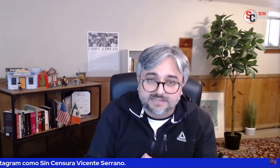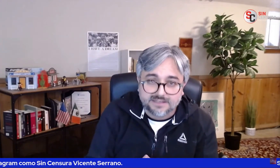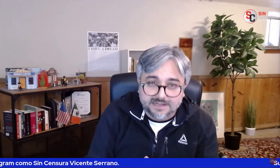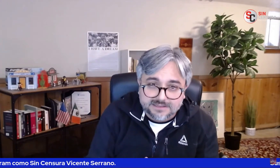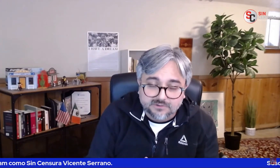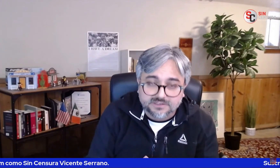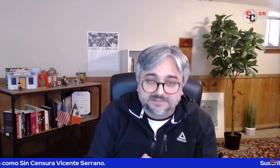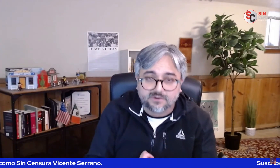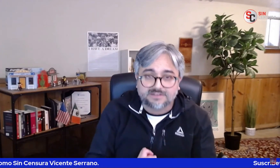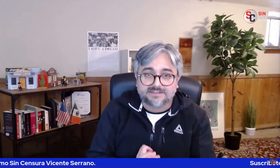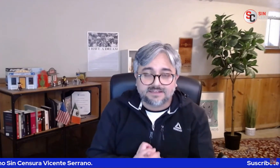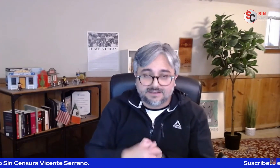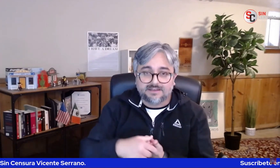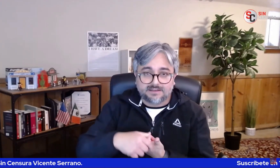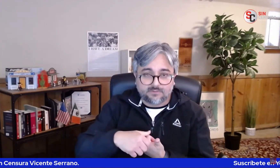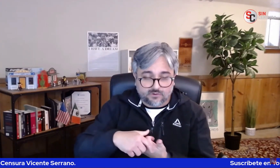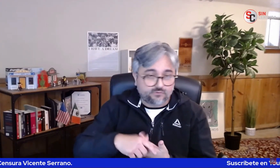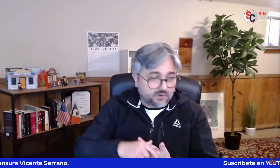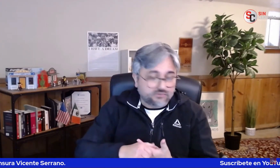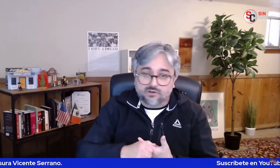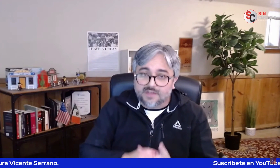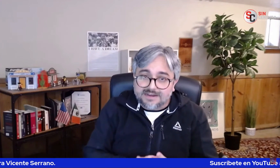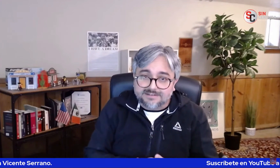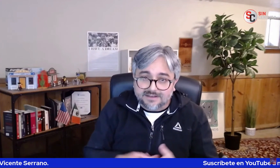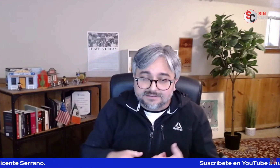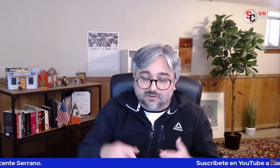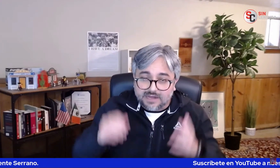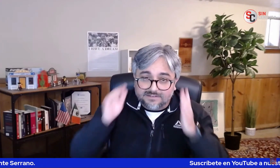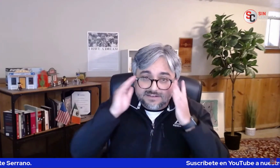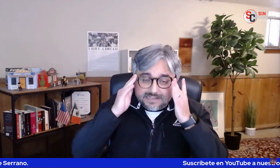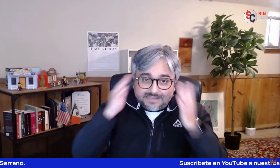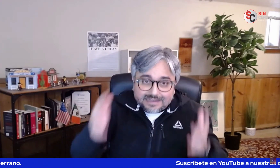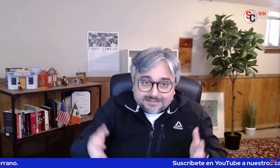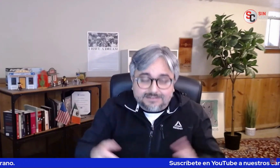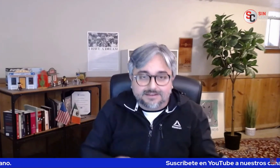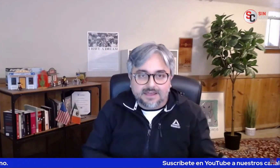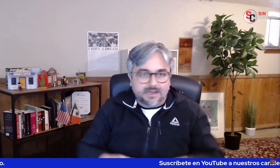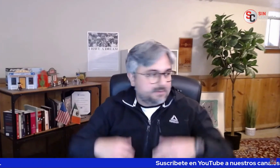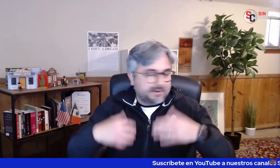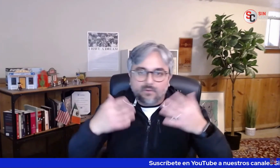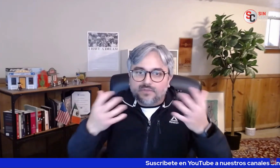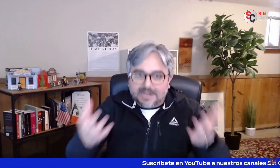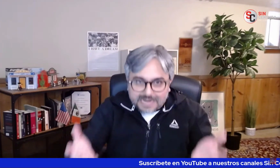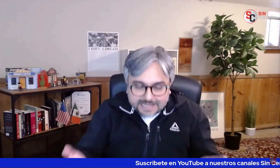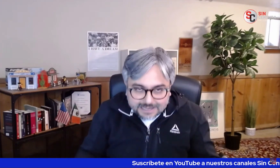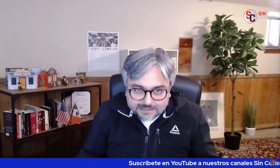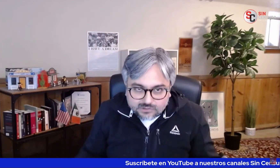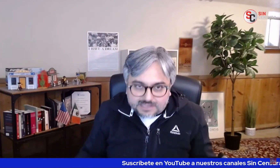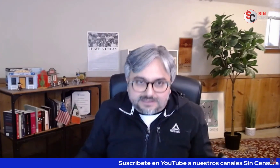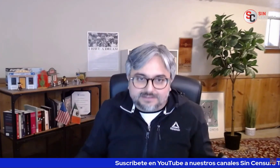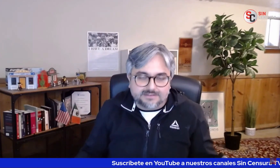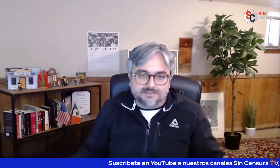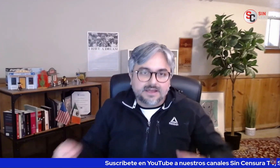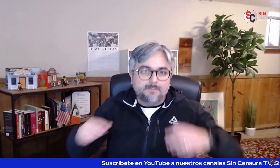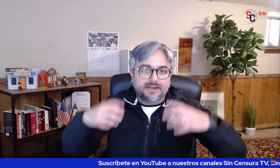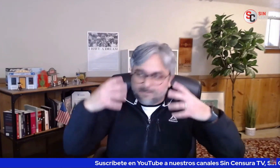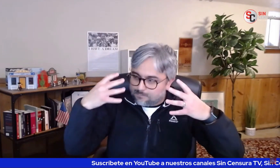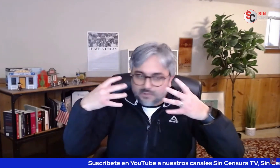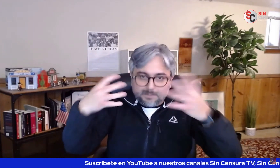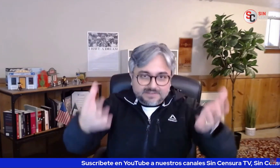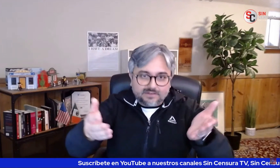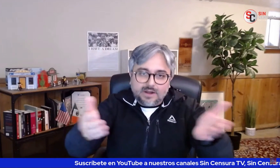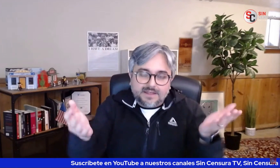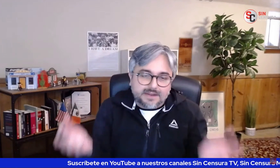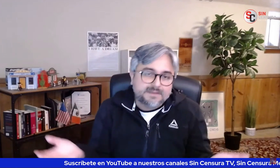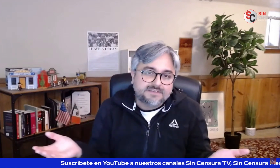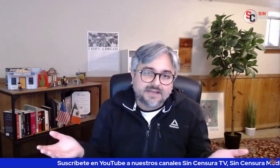profesores, a los catedráticos que hicieron que fueron sinodales en esa tesis, preguntarle a la que realizó esa tesis para